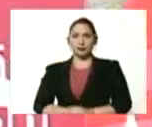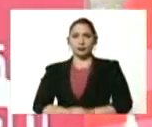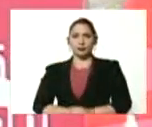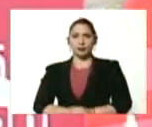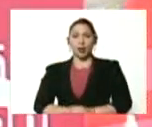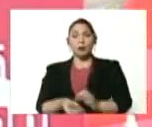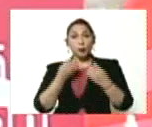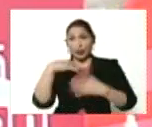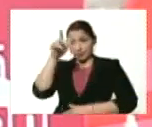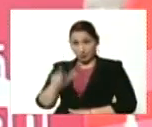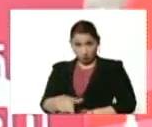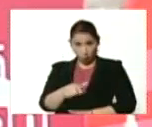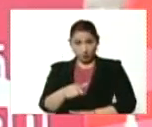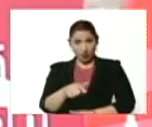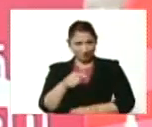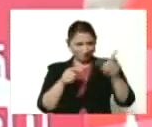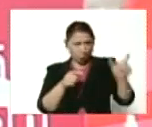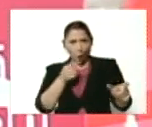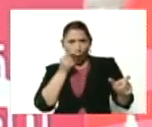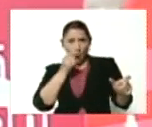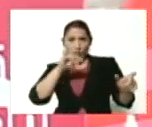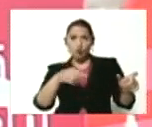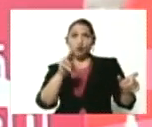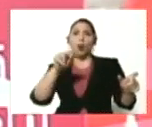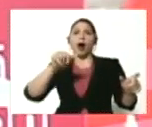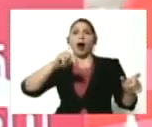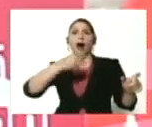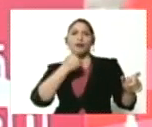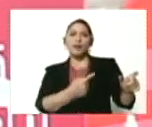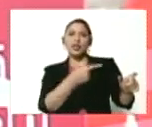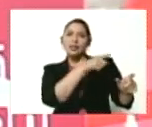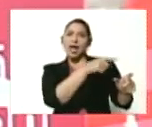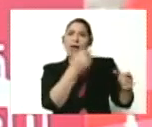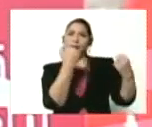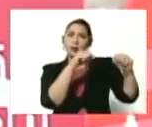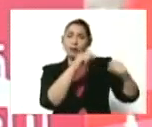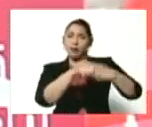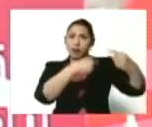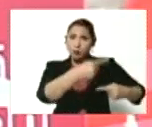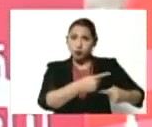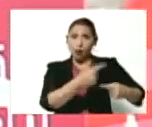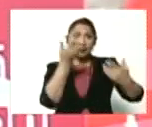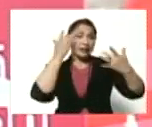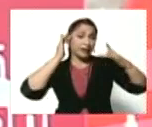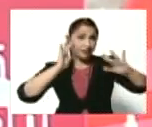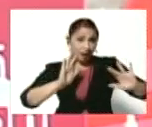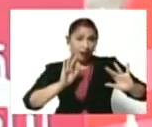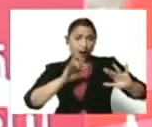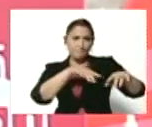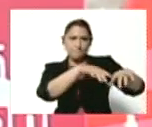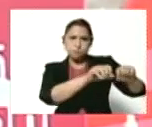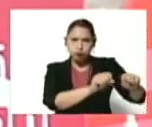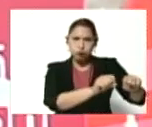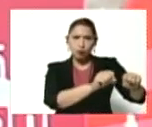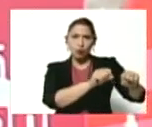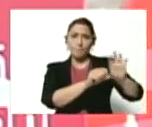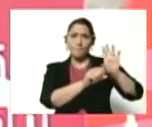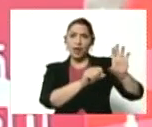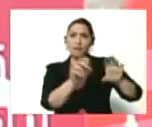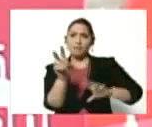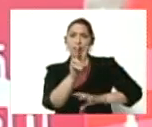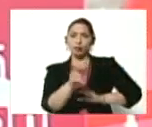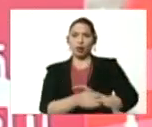desertor, Aranguren, afirma que su entrenamiento para luego intentar invadir a la patria